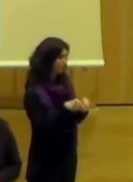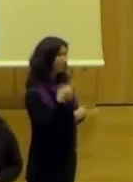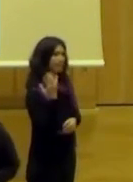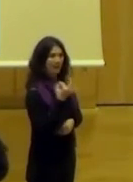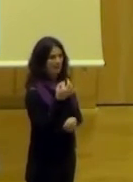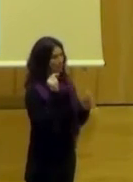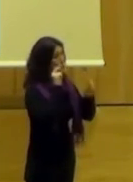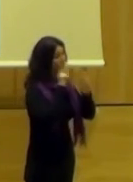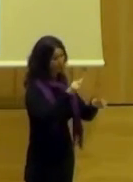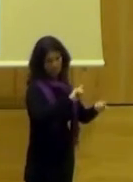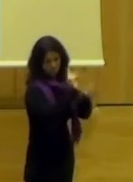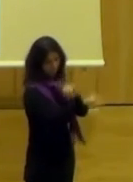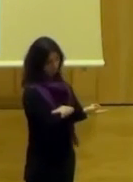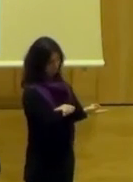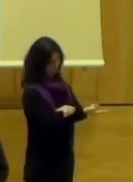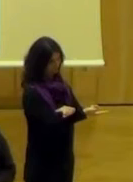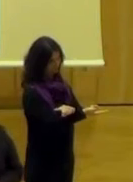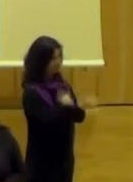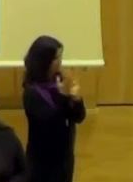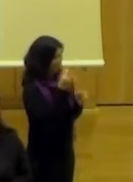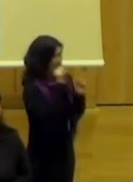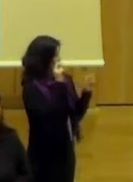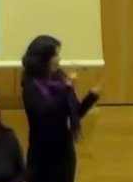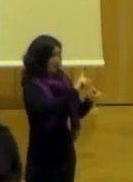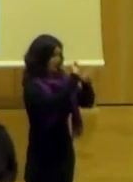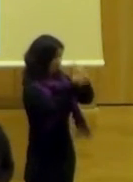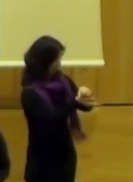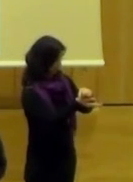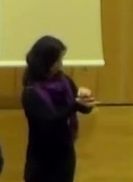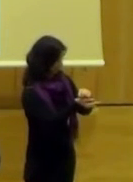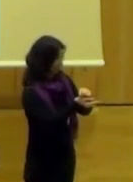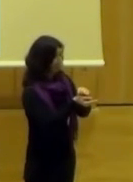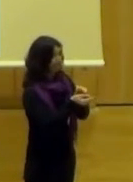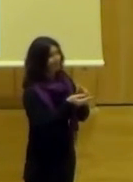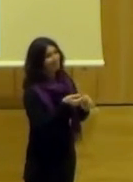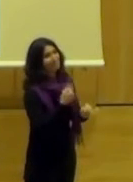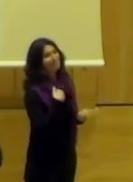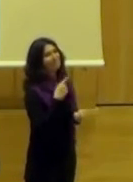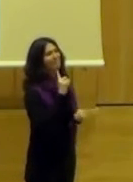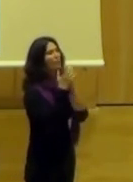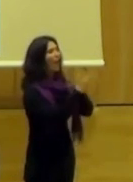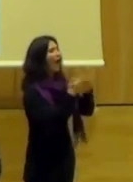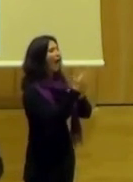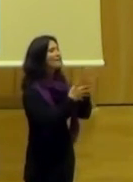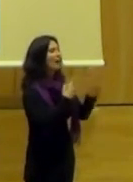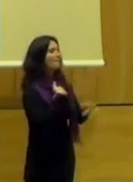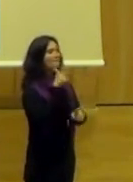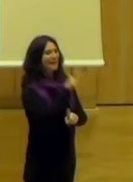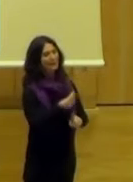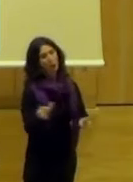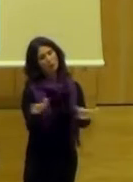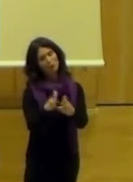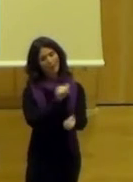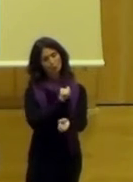necesario cambio de enfoque. ya no queríamos hablar de personas autóctonas